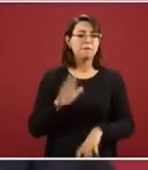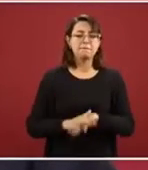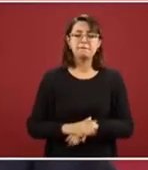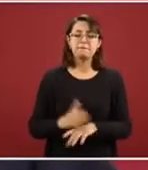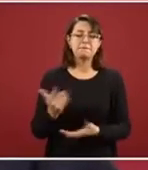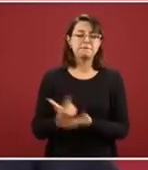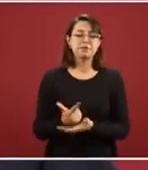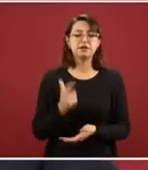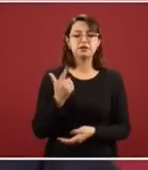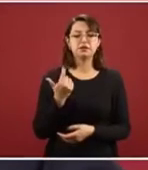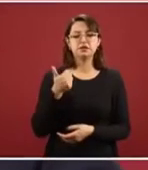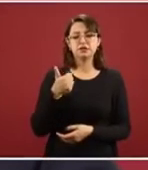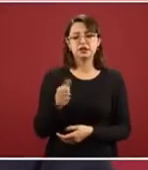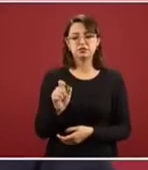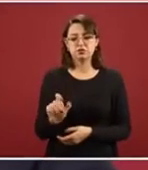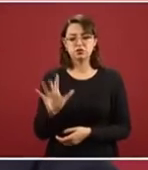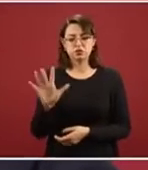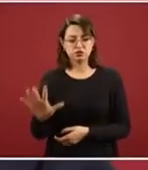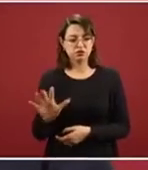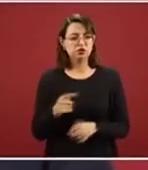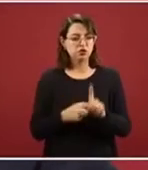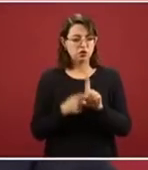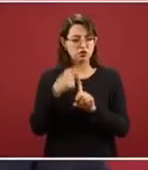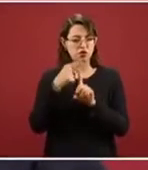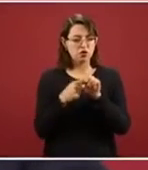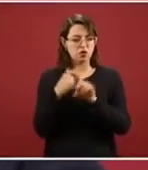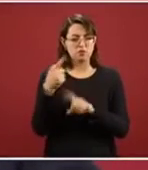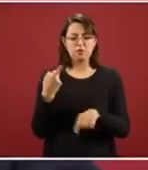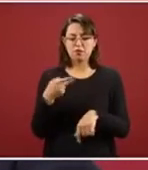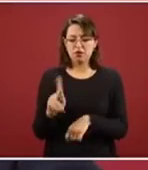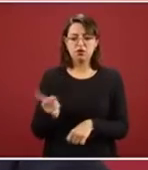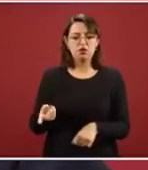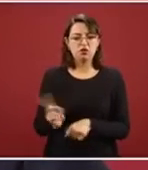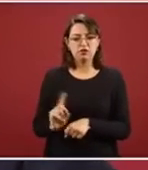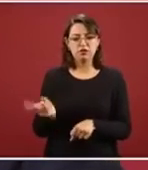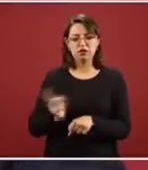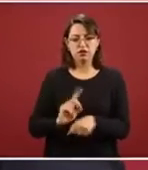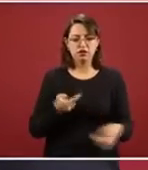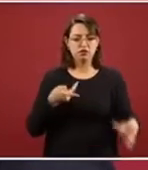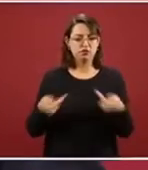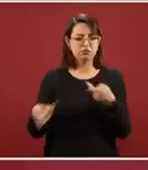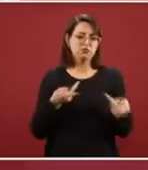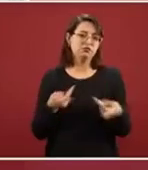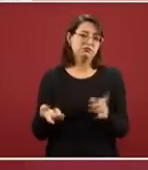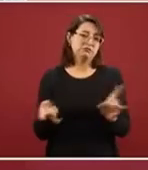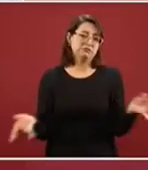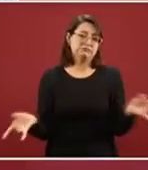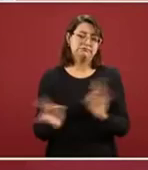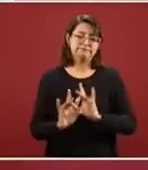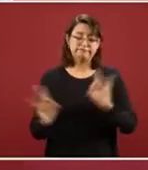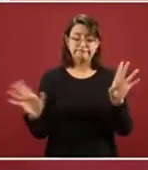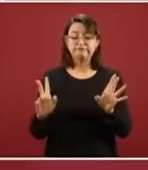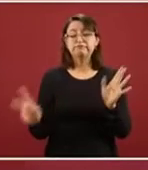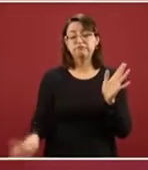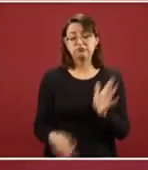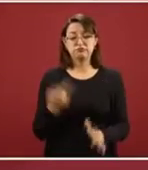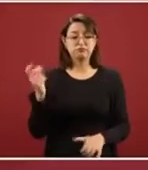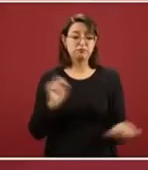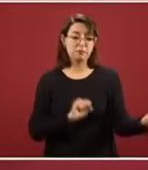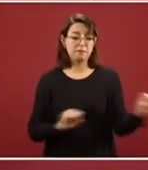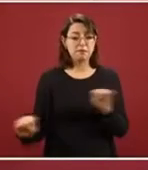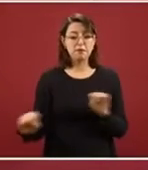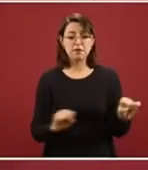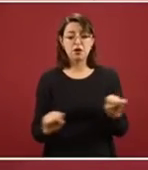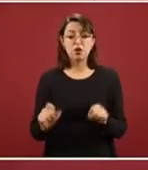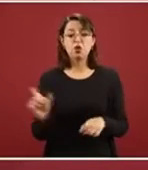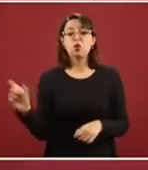cualquiera que sea la fuente, pero estamos preparándonos todos los días porque en cualquier momento podríamos tener un sismo. Nadie nos